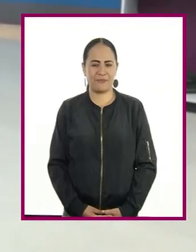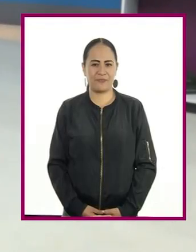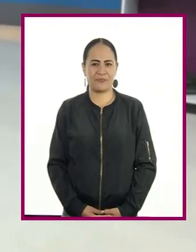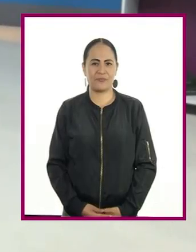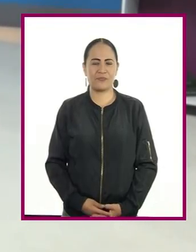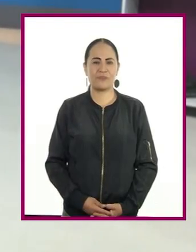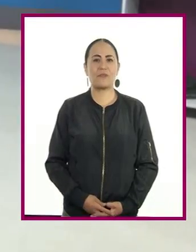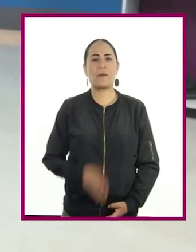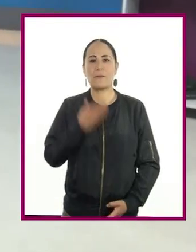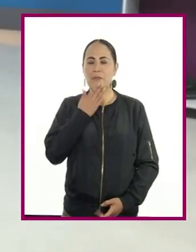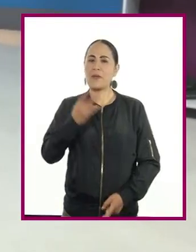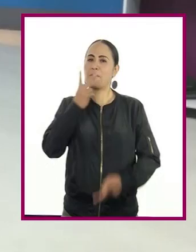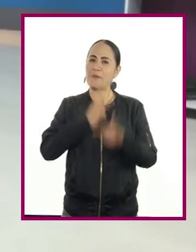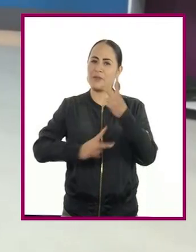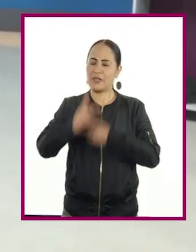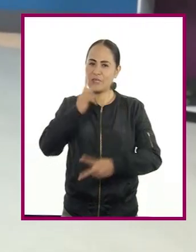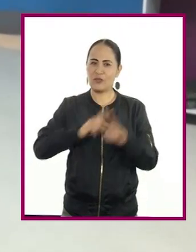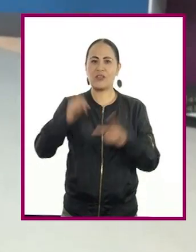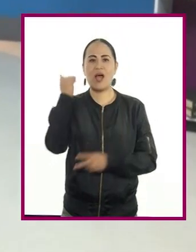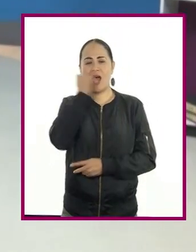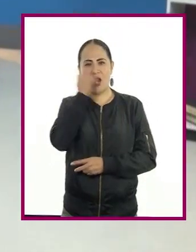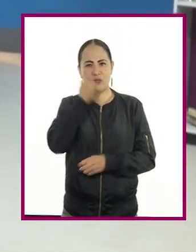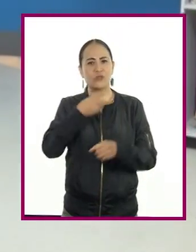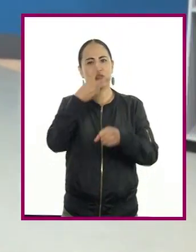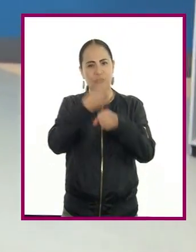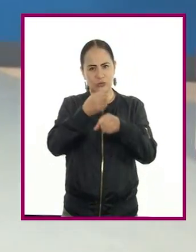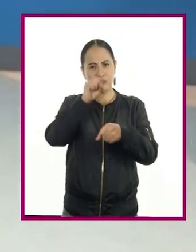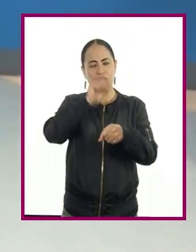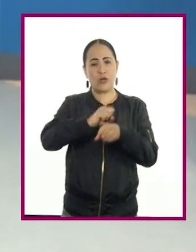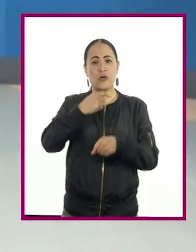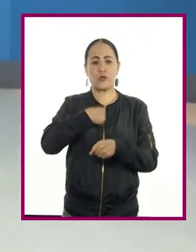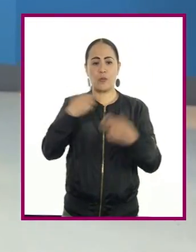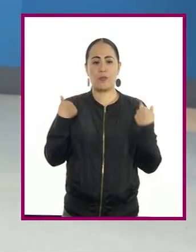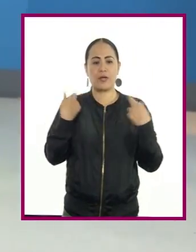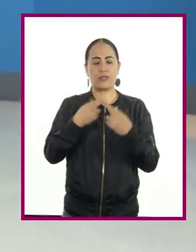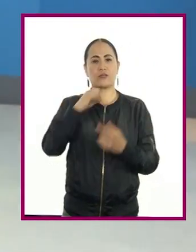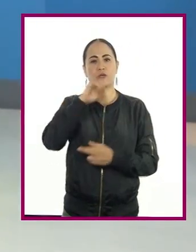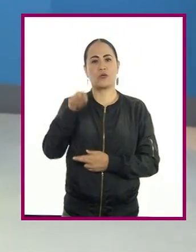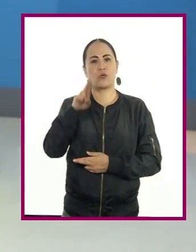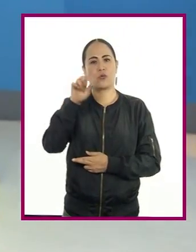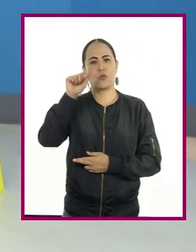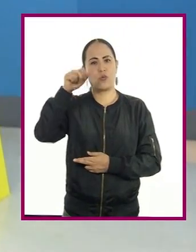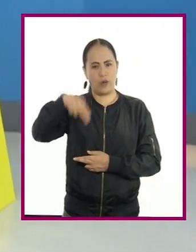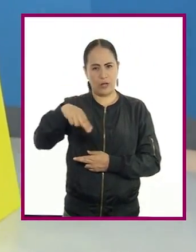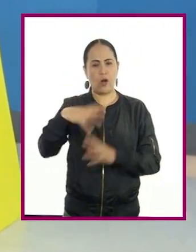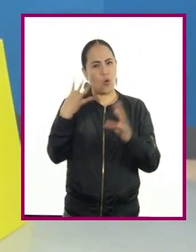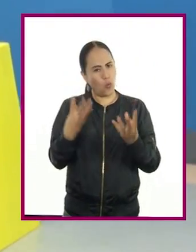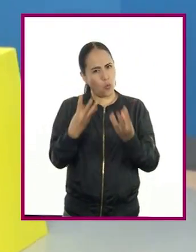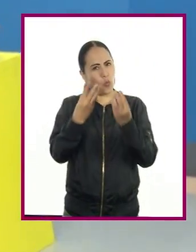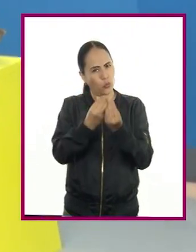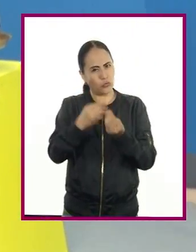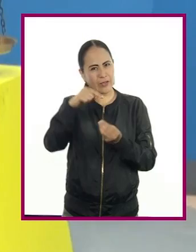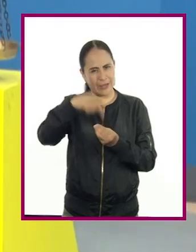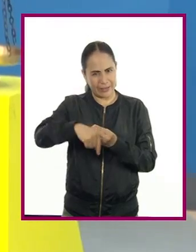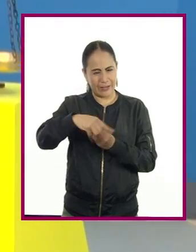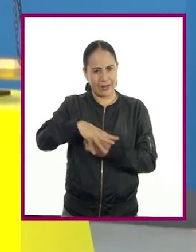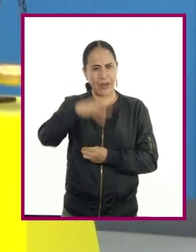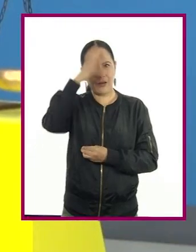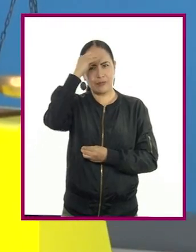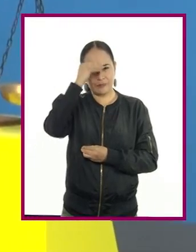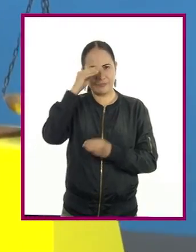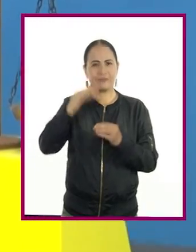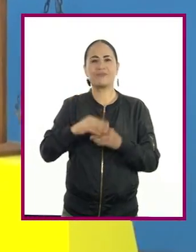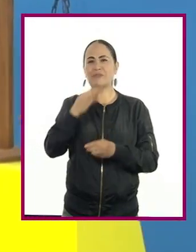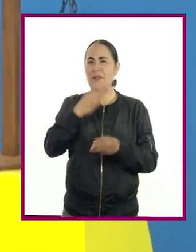Bienvenidas y bienvenidos, estudiantes de segundo grado. Soy el maestro Juan Carlos Ramírez y estaré con ustedes en una sesión más de